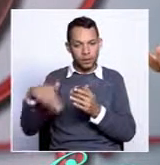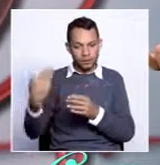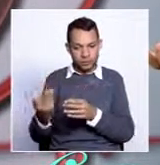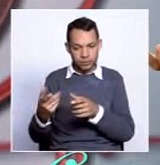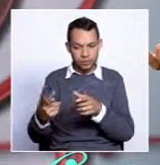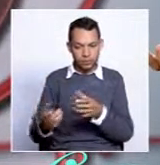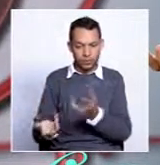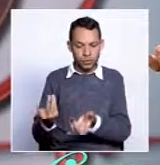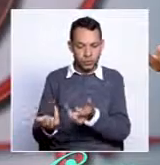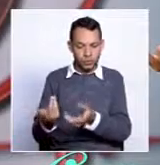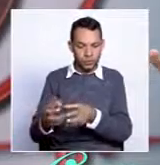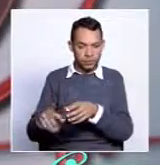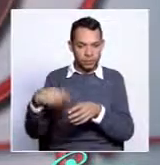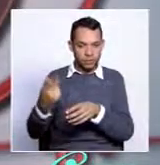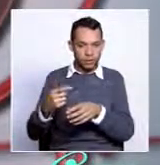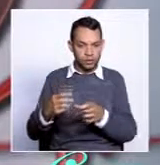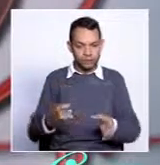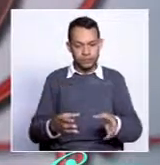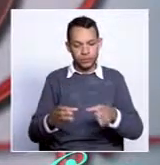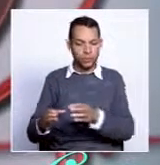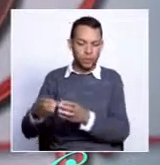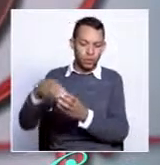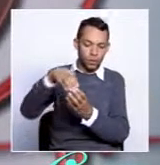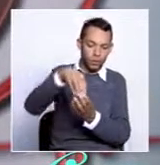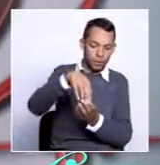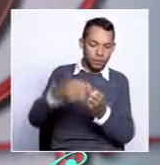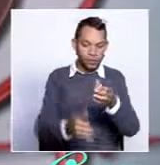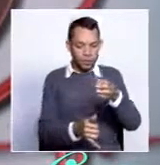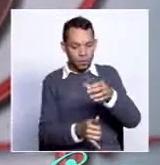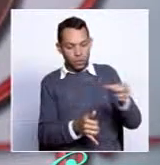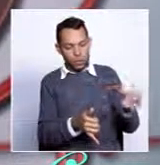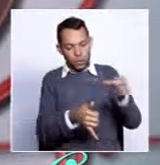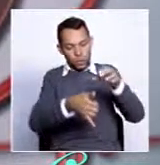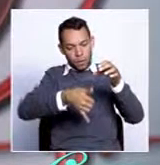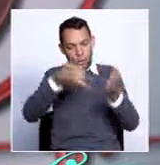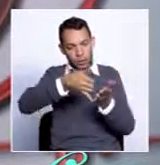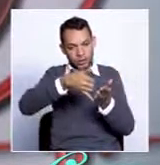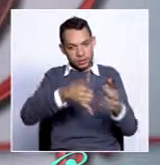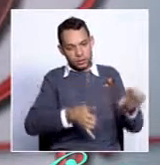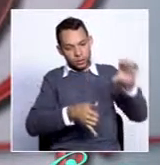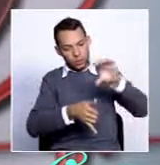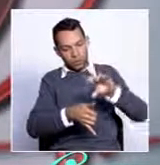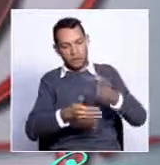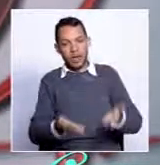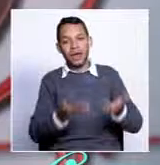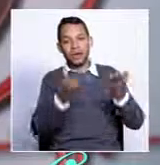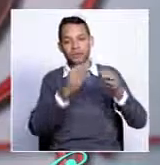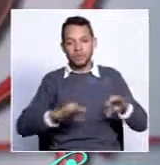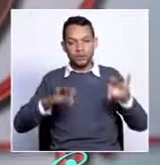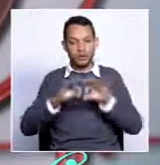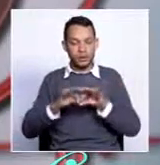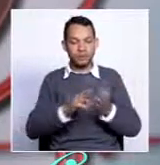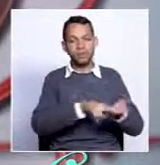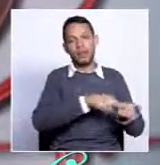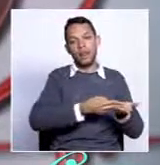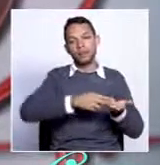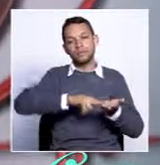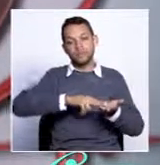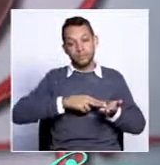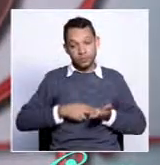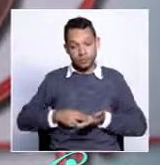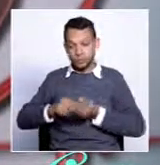en un envase de vidrio y la parte fina tiene otra contenido blanco también se elimina eso es importante pero